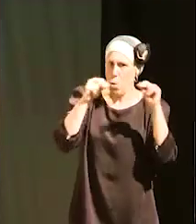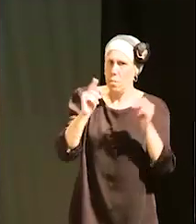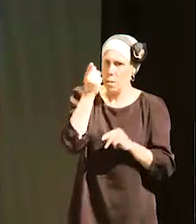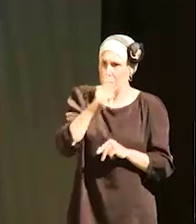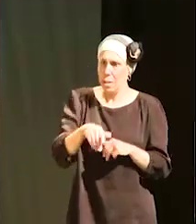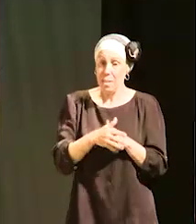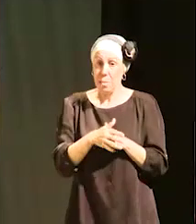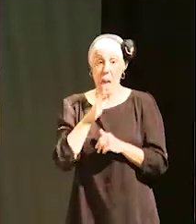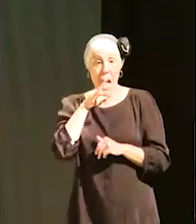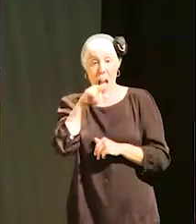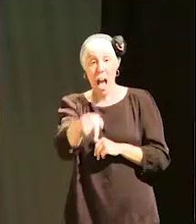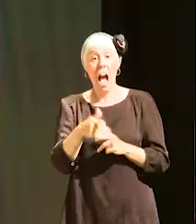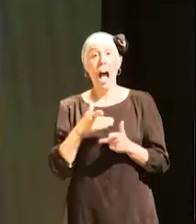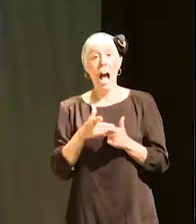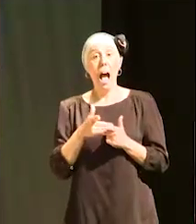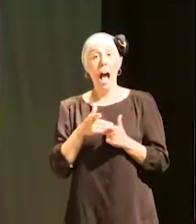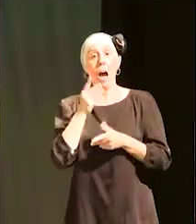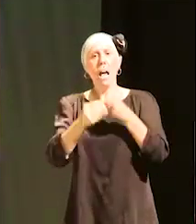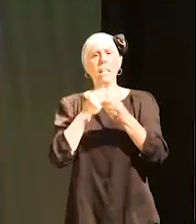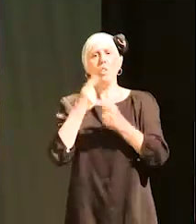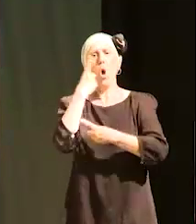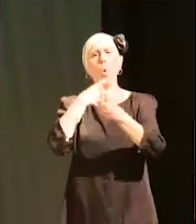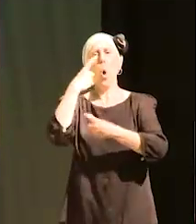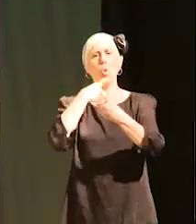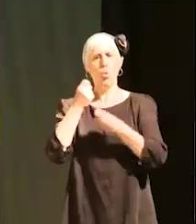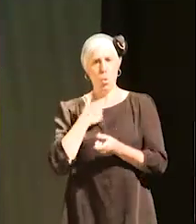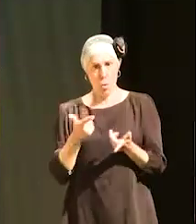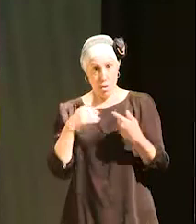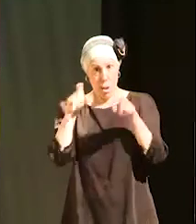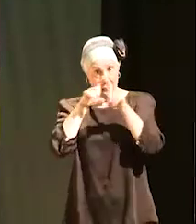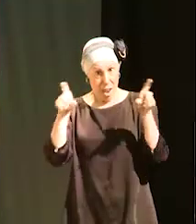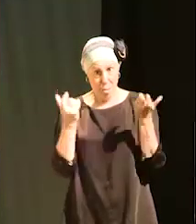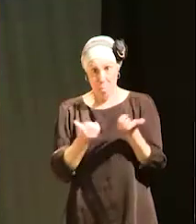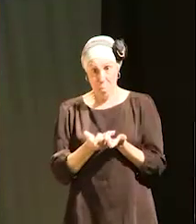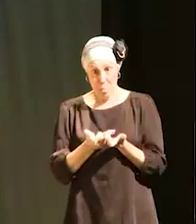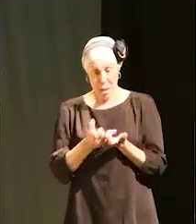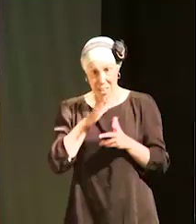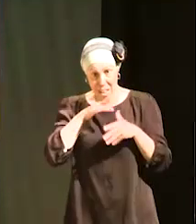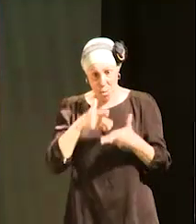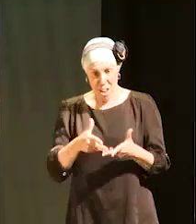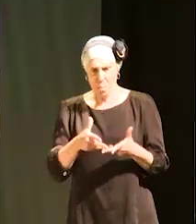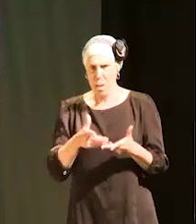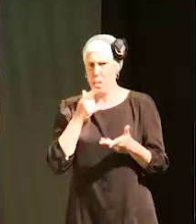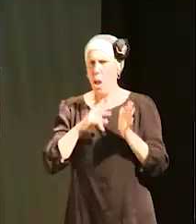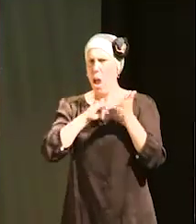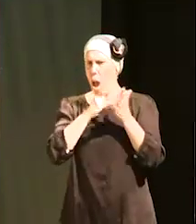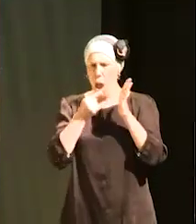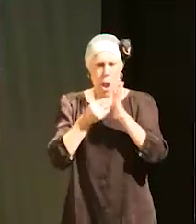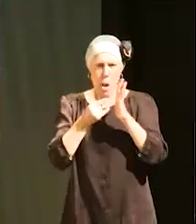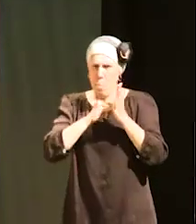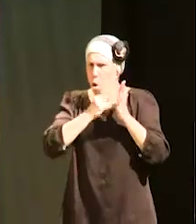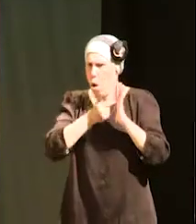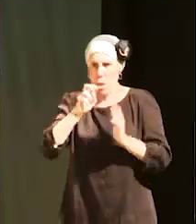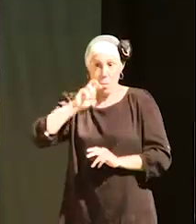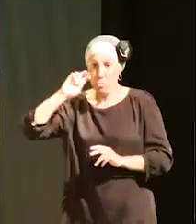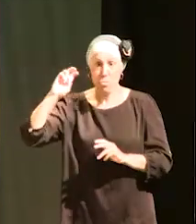ella está haciendo una consultoría actualmente y la diversidad de proyectos permiten que